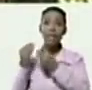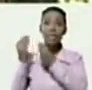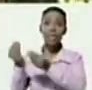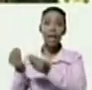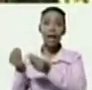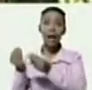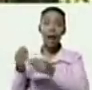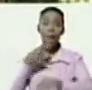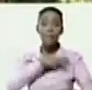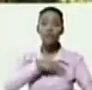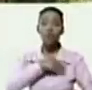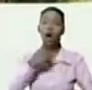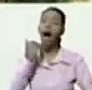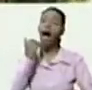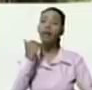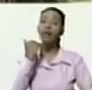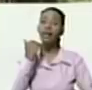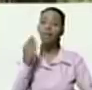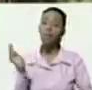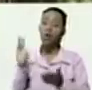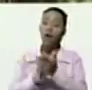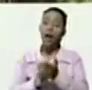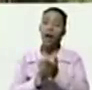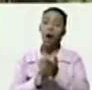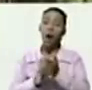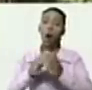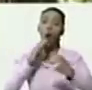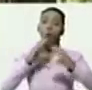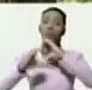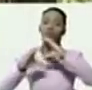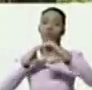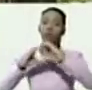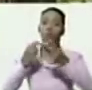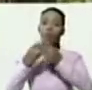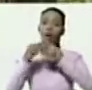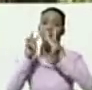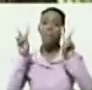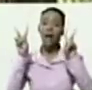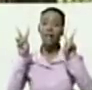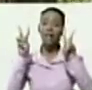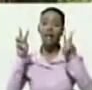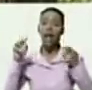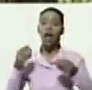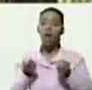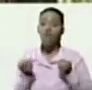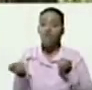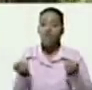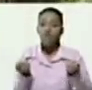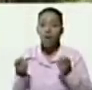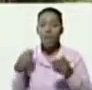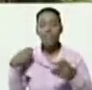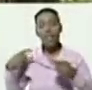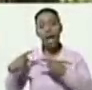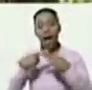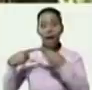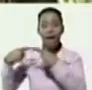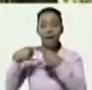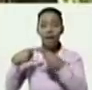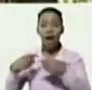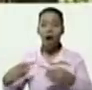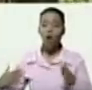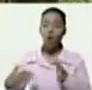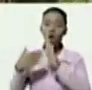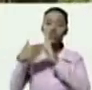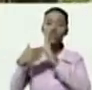a alguien de entablar conversaciones por la paz, por la regularización de la guerra contra el Imperio